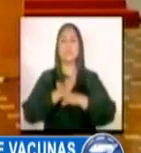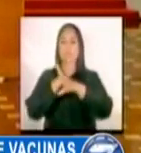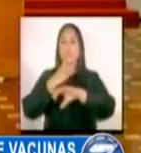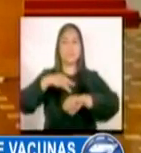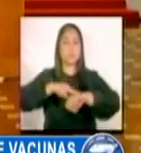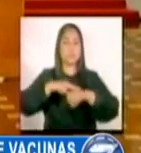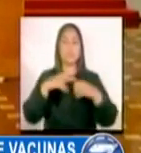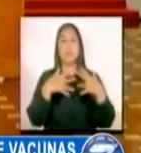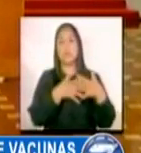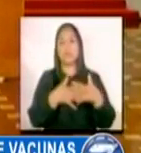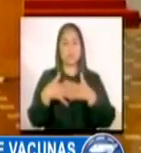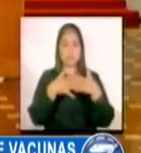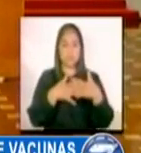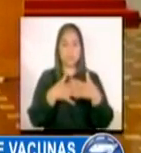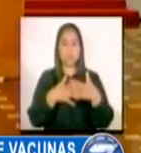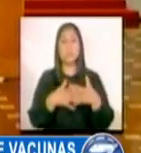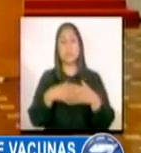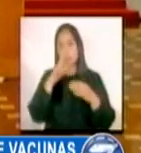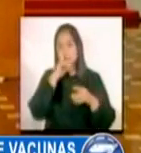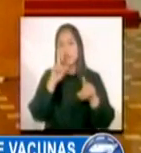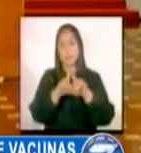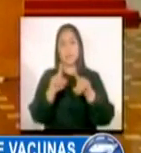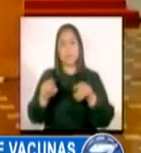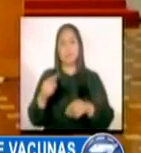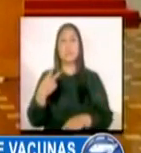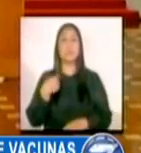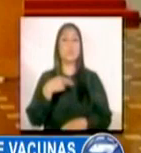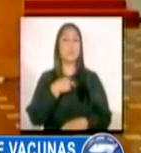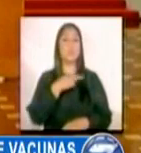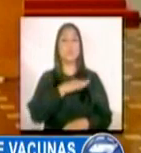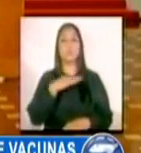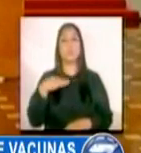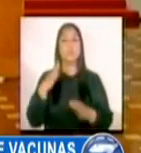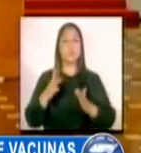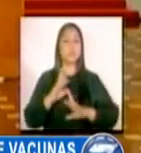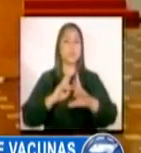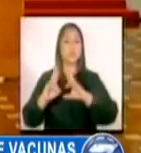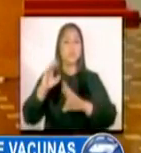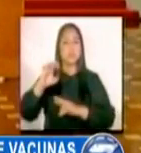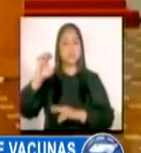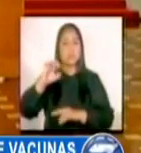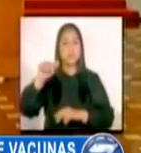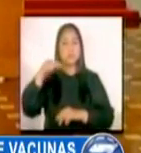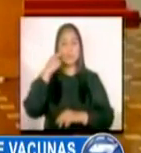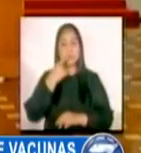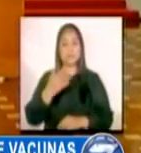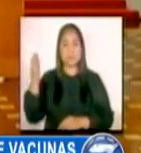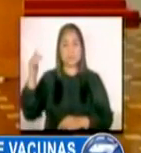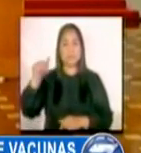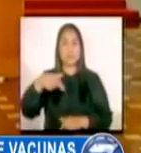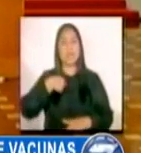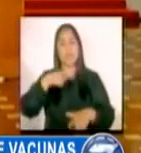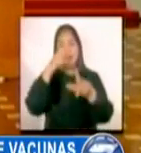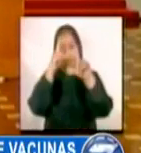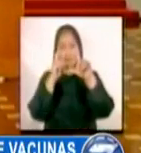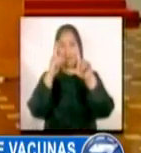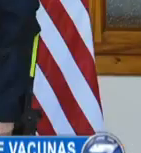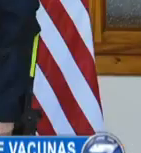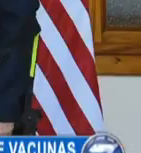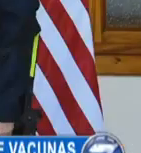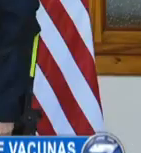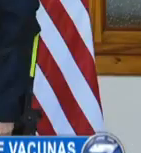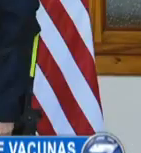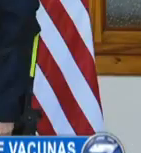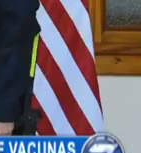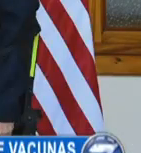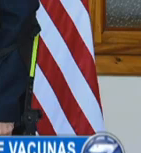prioridad, asegurando su seguridad, defendiendo el Estado de Derecho y respetando la dignidad de todos los seres humanos.